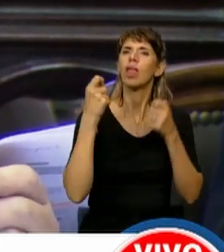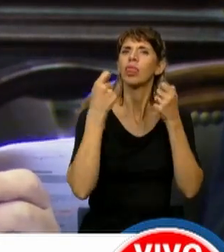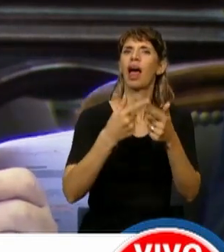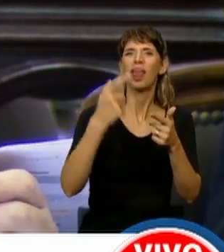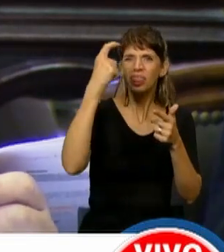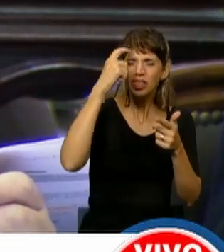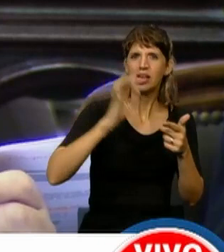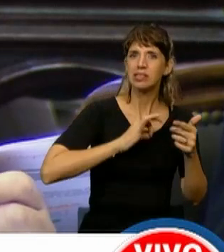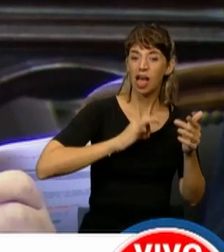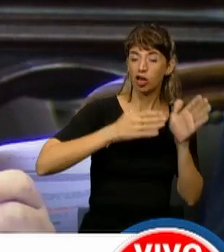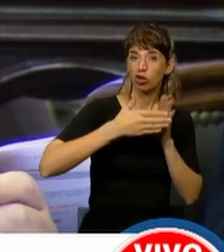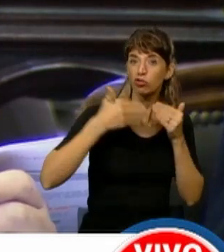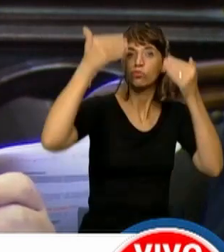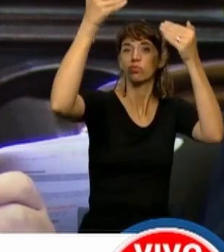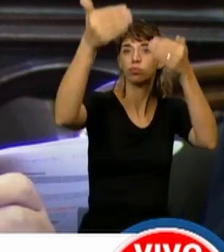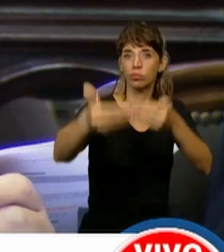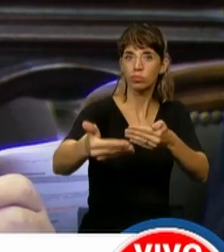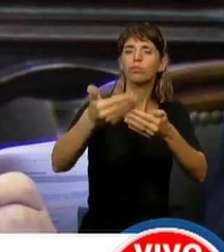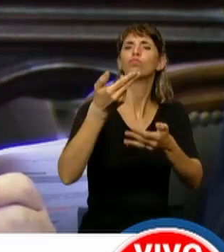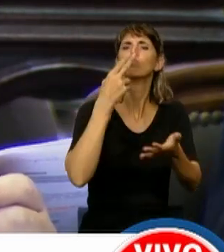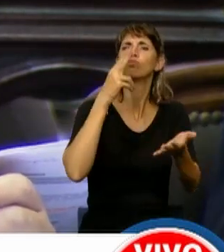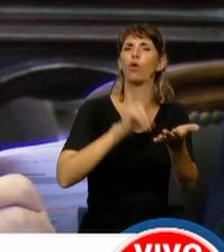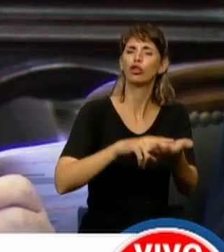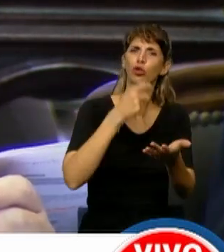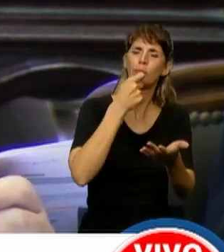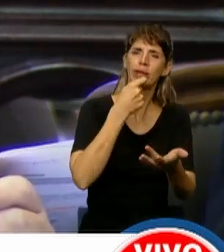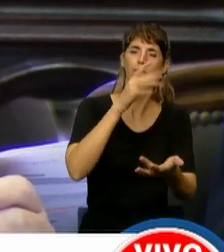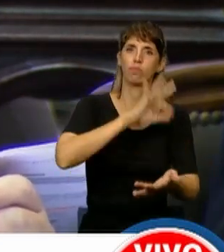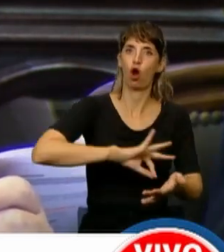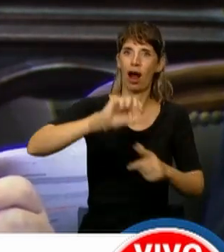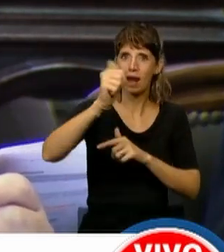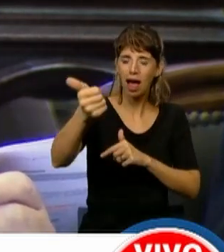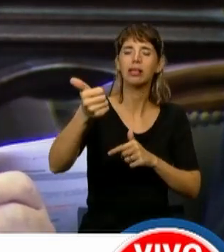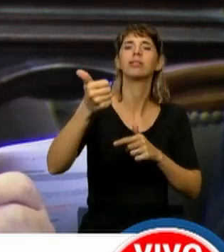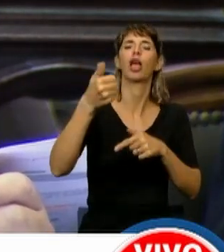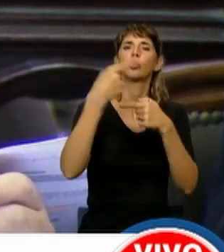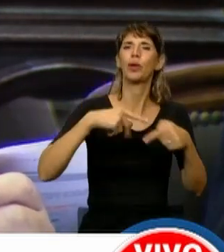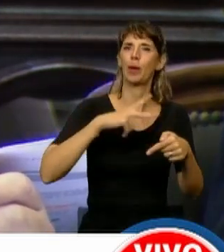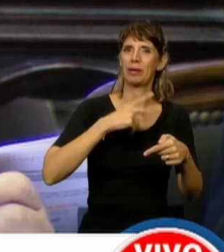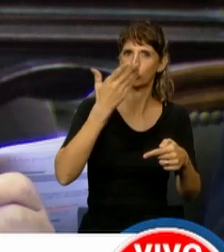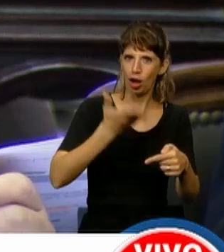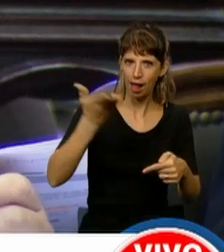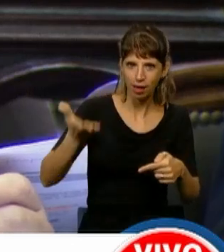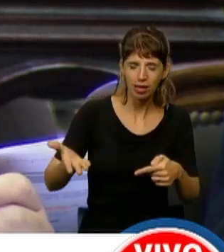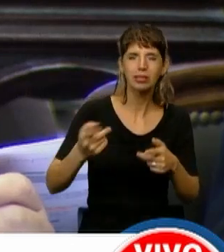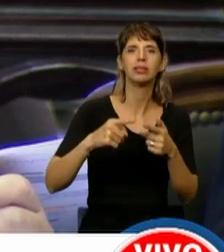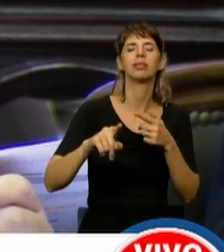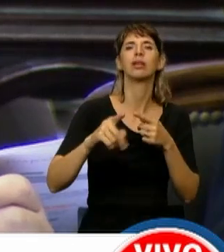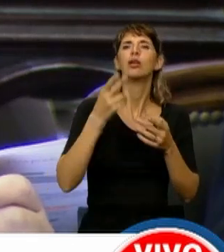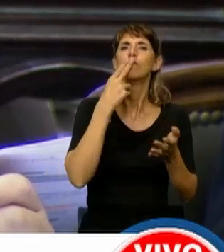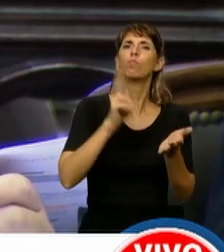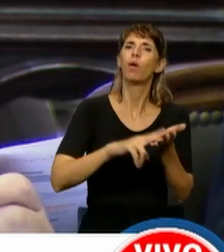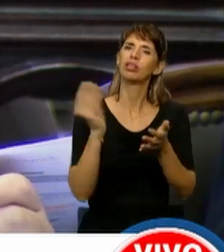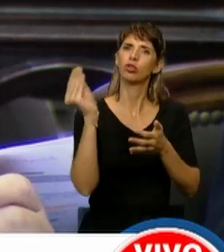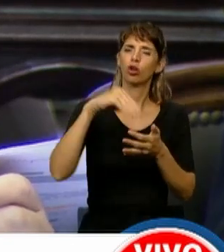de prórroga a impuestos, como impuesto a las ganancias, bienes personales, impuestos adicionales